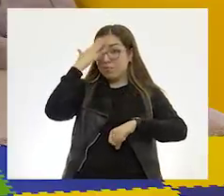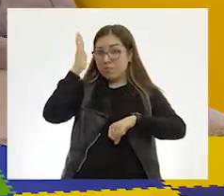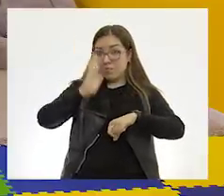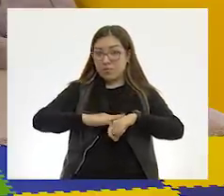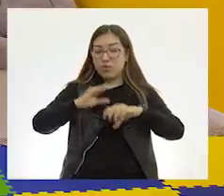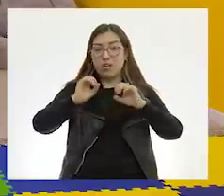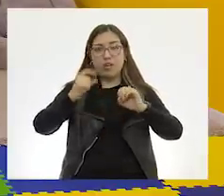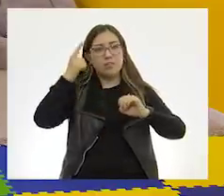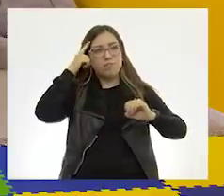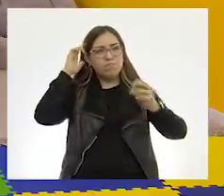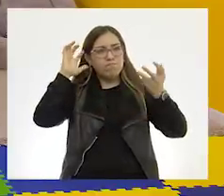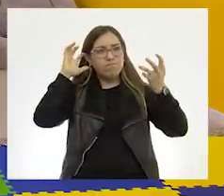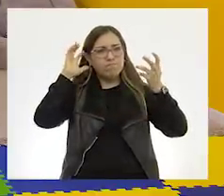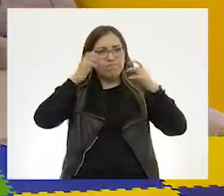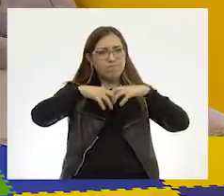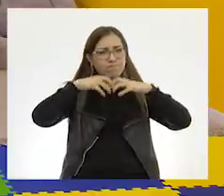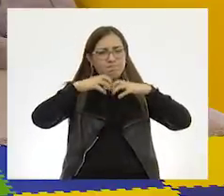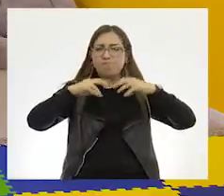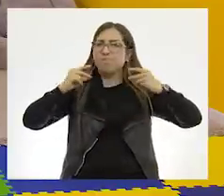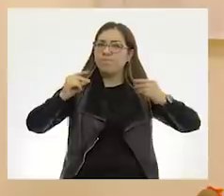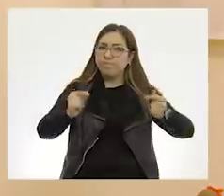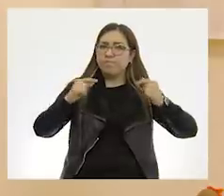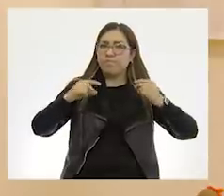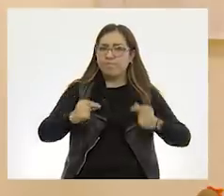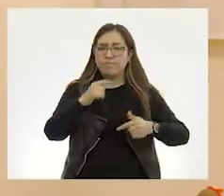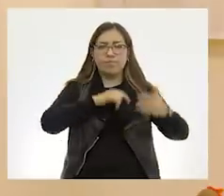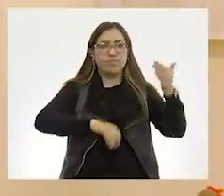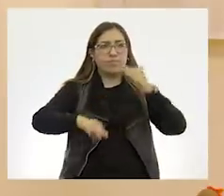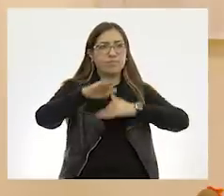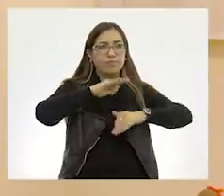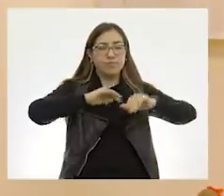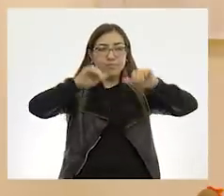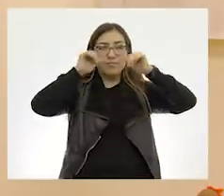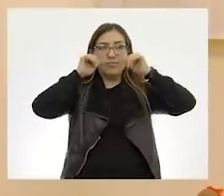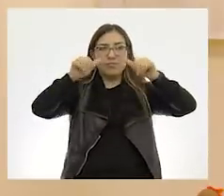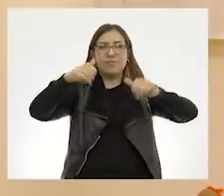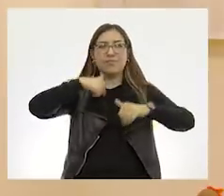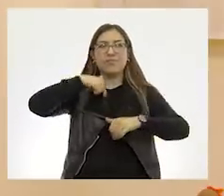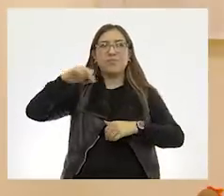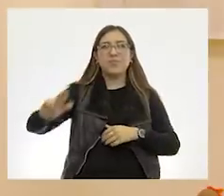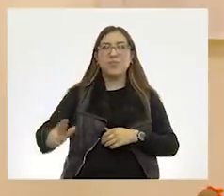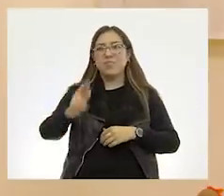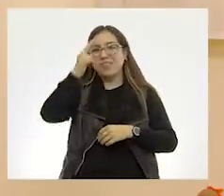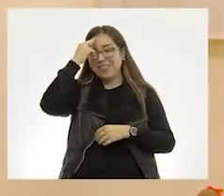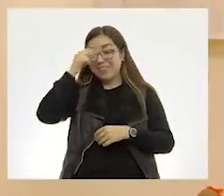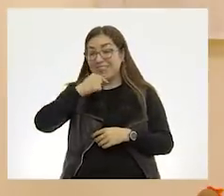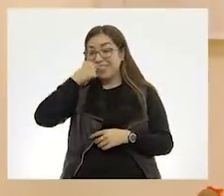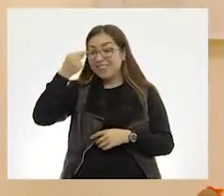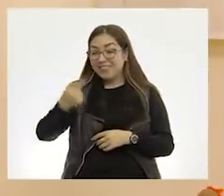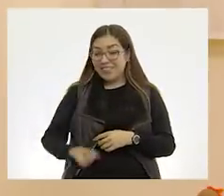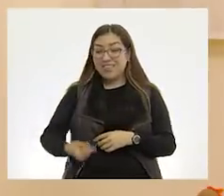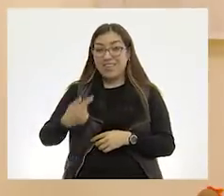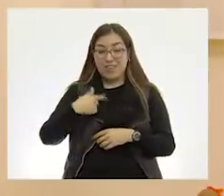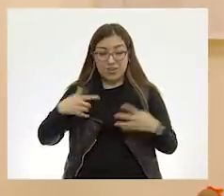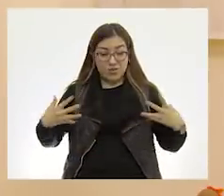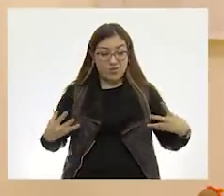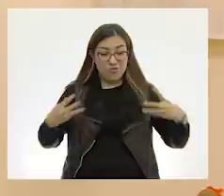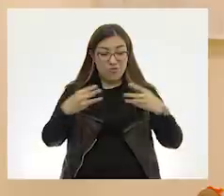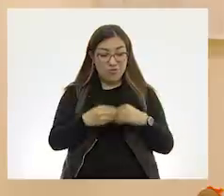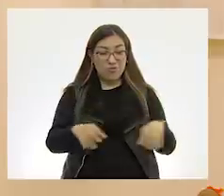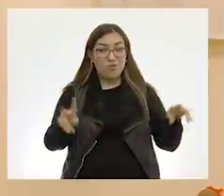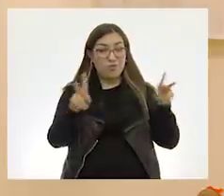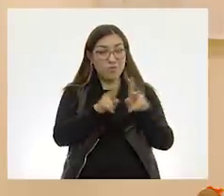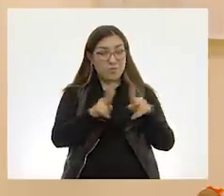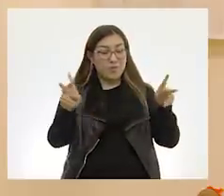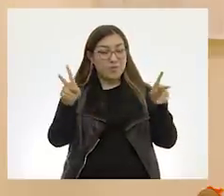y su capacidad de concentración mediante la observación. Recuerdo que en mi infancia, mis primas y yo jugábamos al teatro de títeres